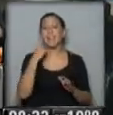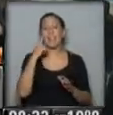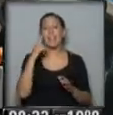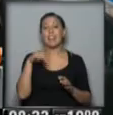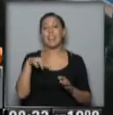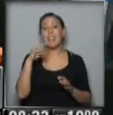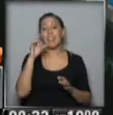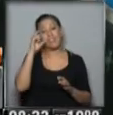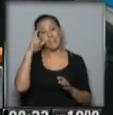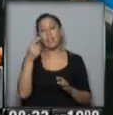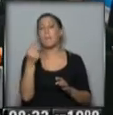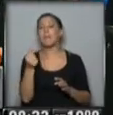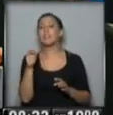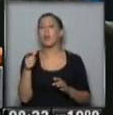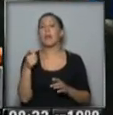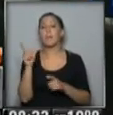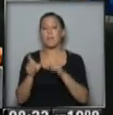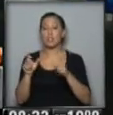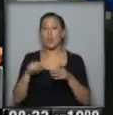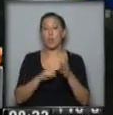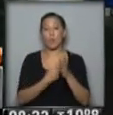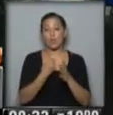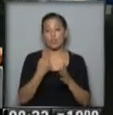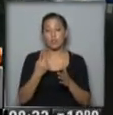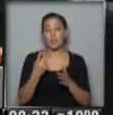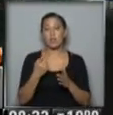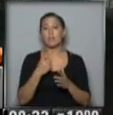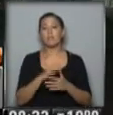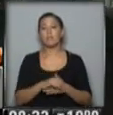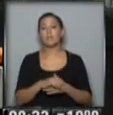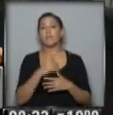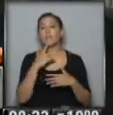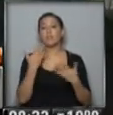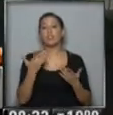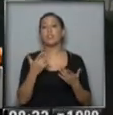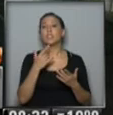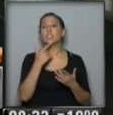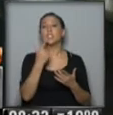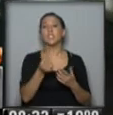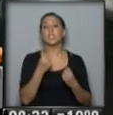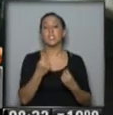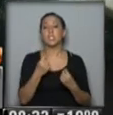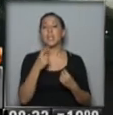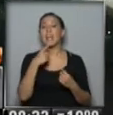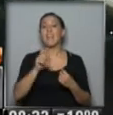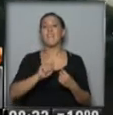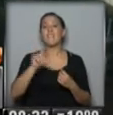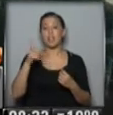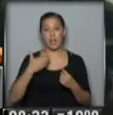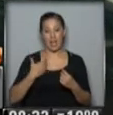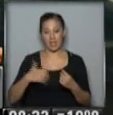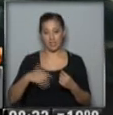el índice precios al consumidor en el gran buenos aires- por lo cual de ninguna manera puede decirse que eso es la inflación en la